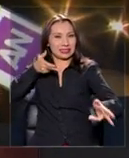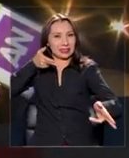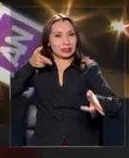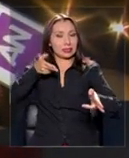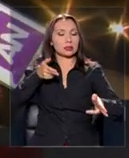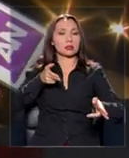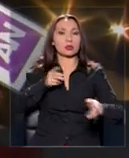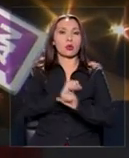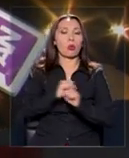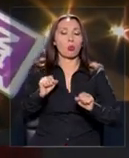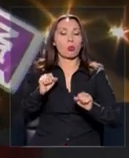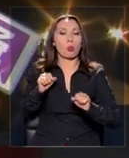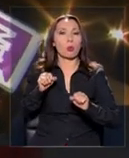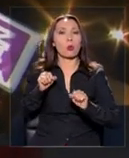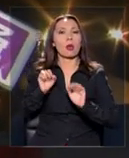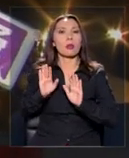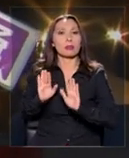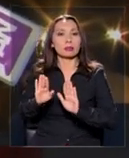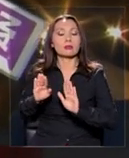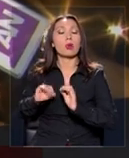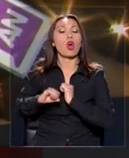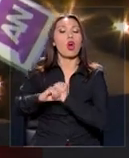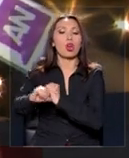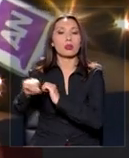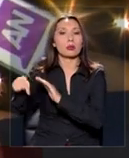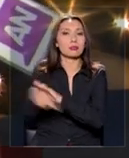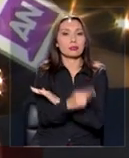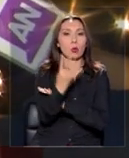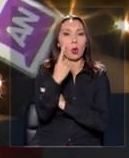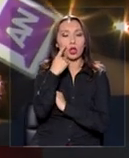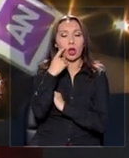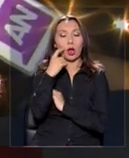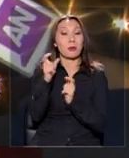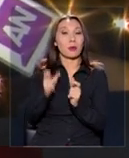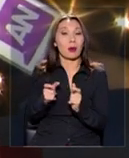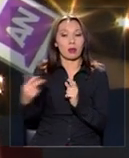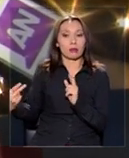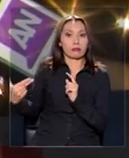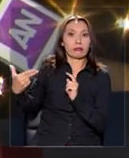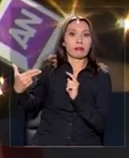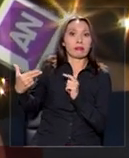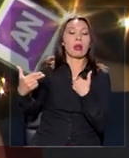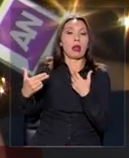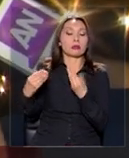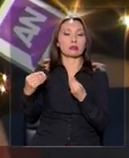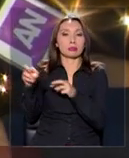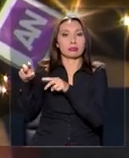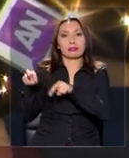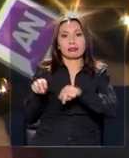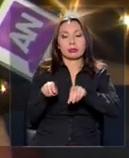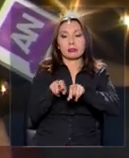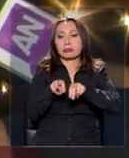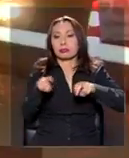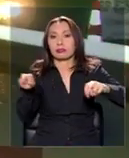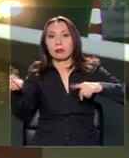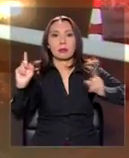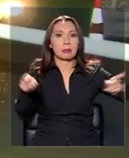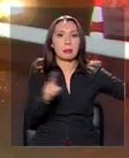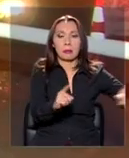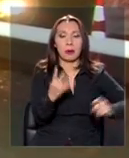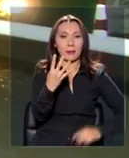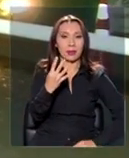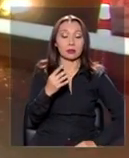para impedir que pudiera evitar la acción de cuatro personas encapuchadas que ingresaron al lugar y que se distribuyeron funciones.